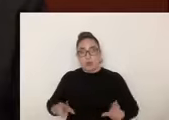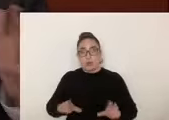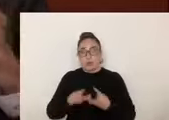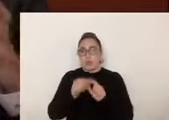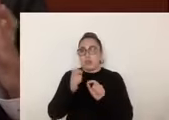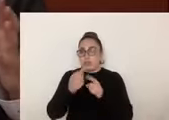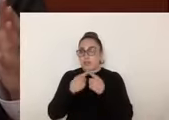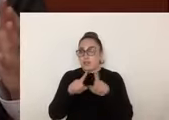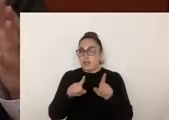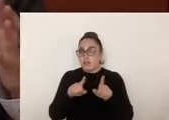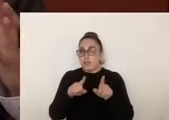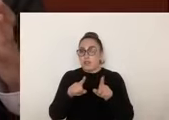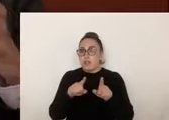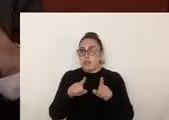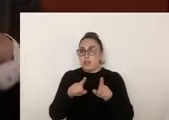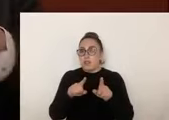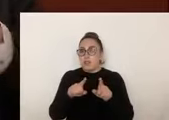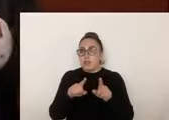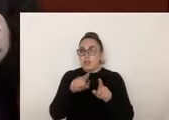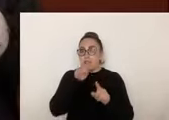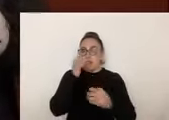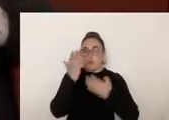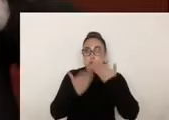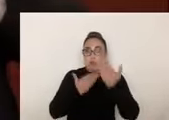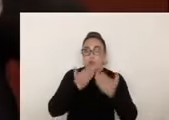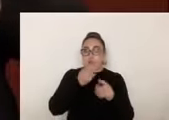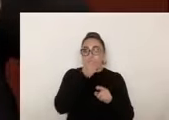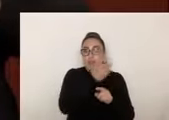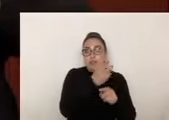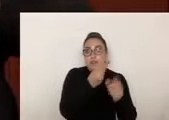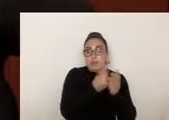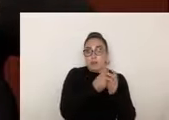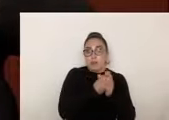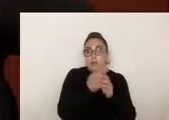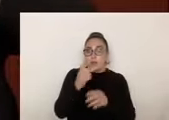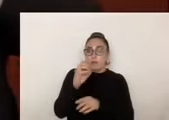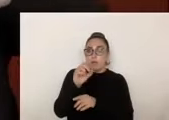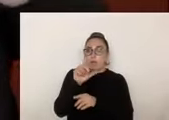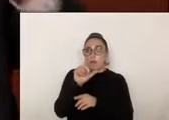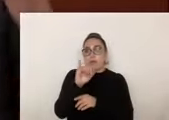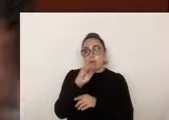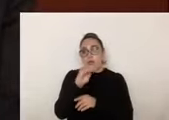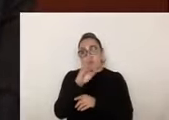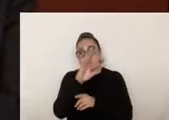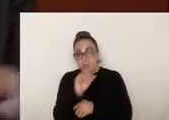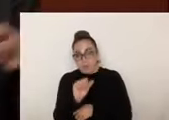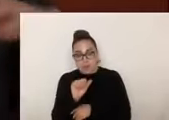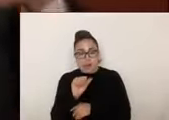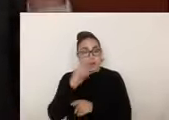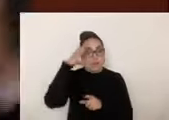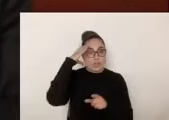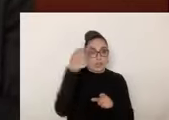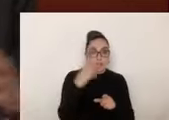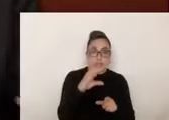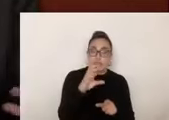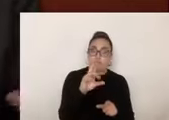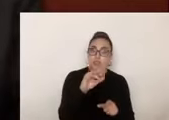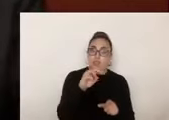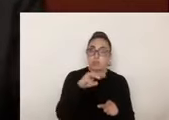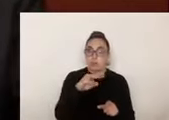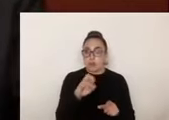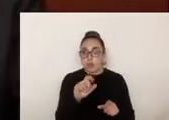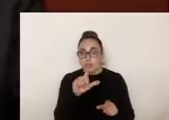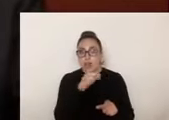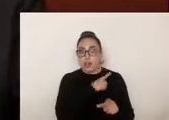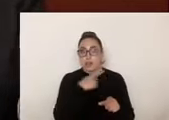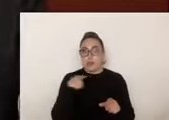Es decir, la política criminal en ocasiones es una especie de ingeniería reversa de las